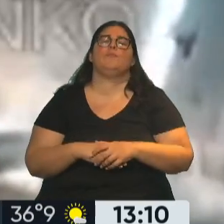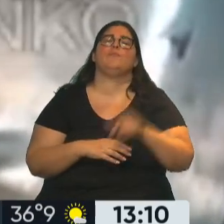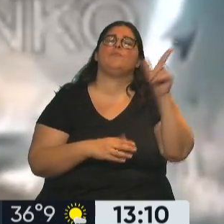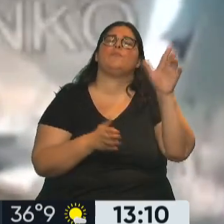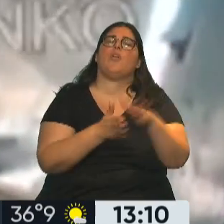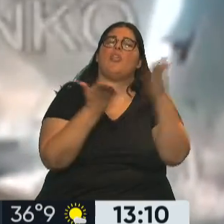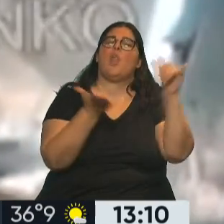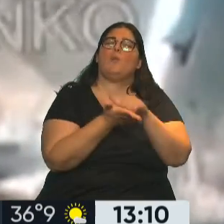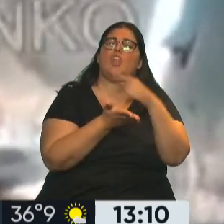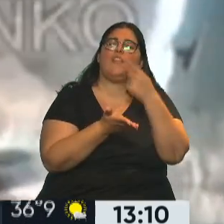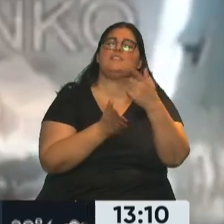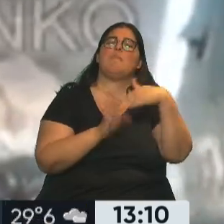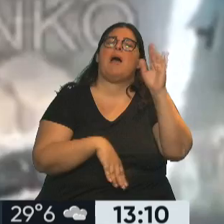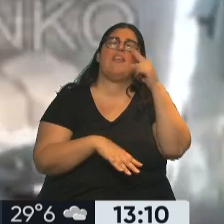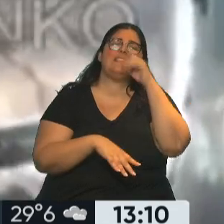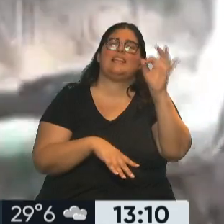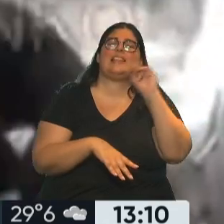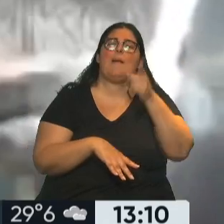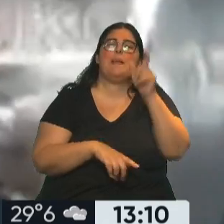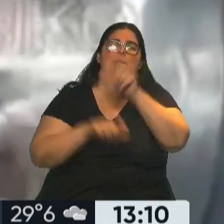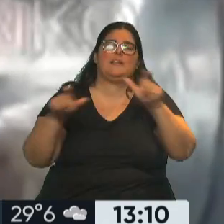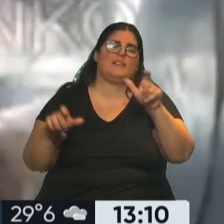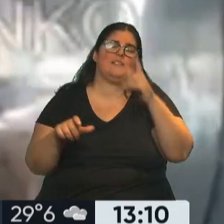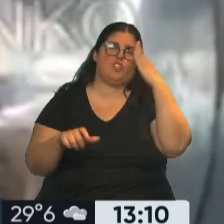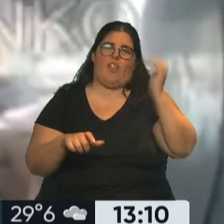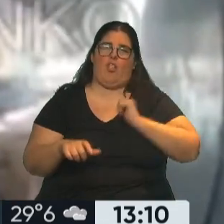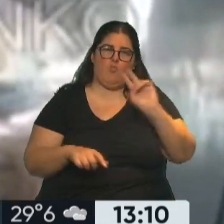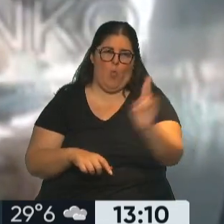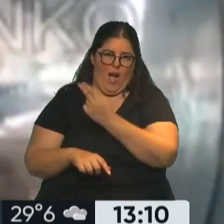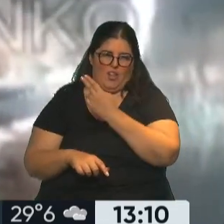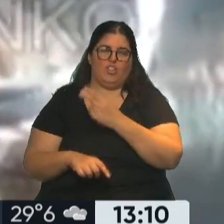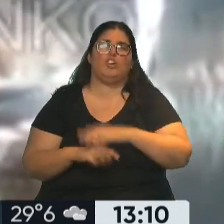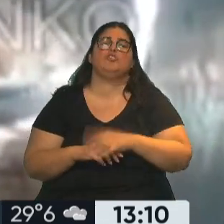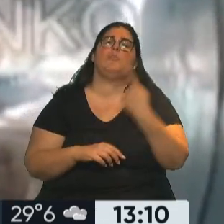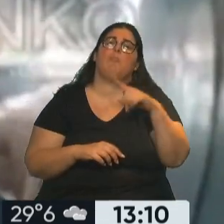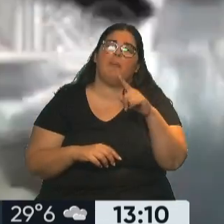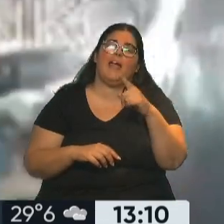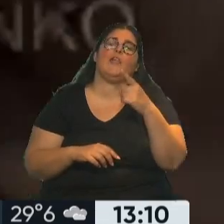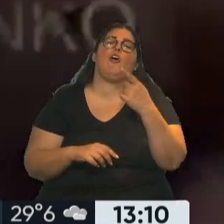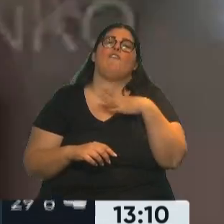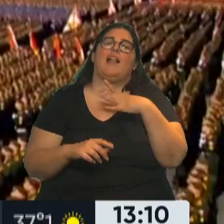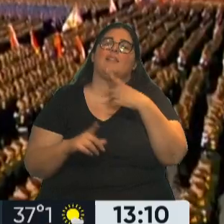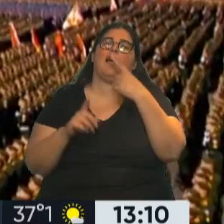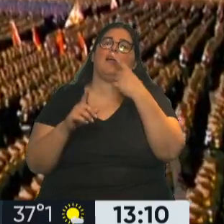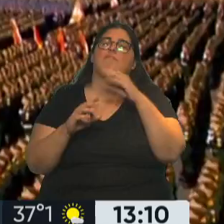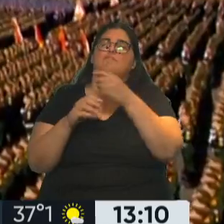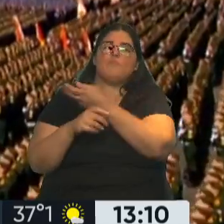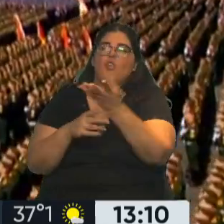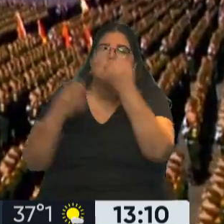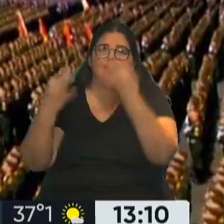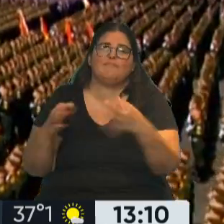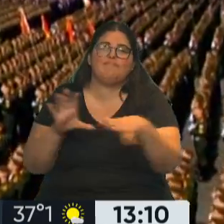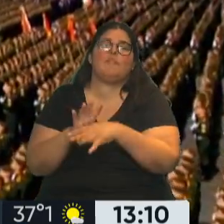registraba más de 70,000 soldados muertos sin contar los heridos pero la cifra real podría ser mucho mayor